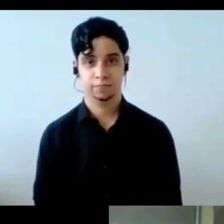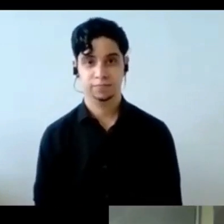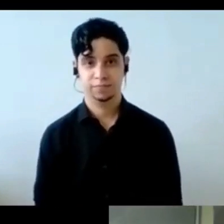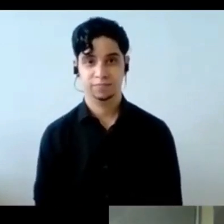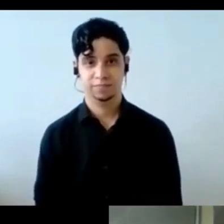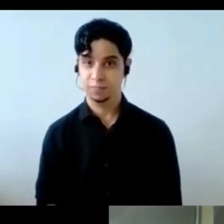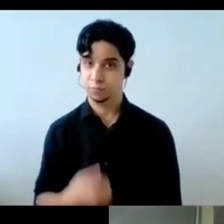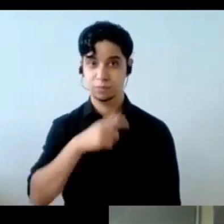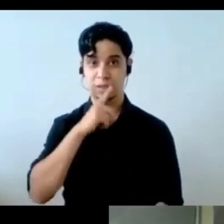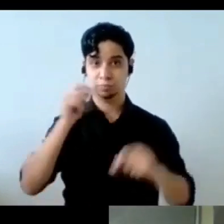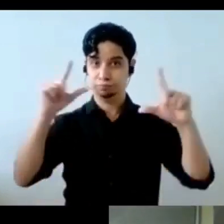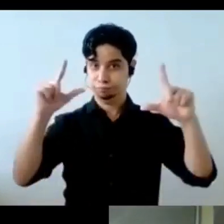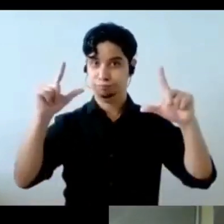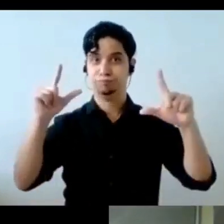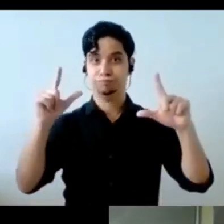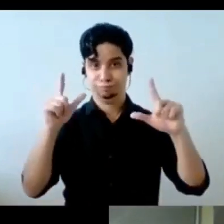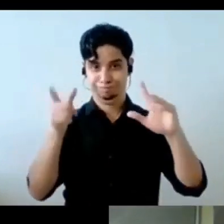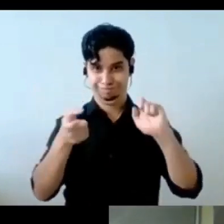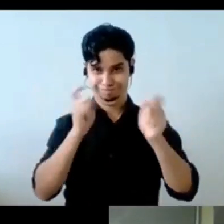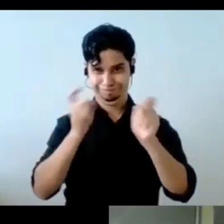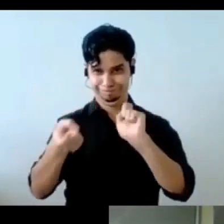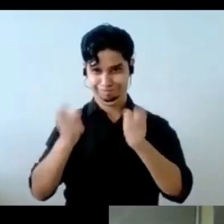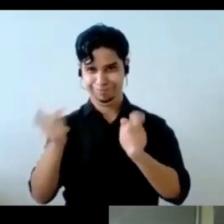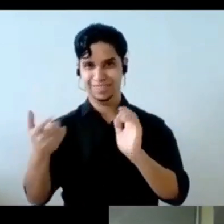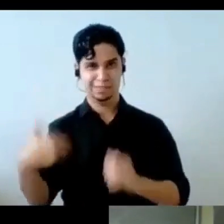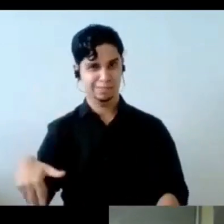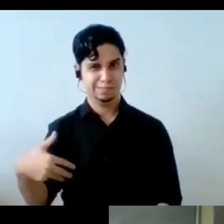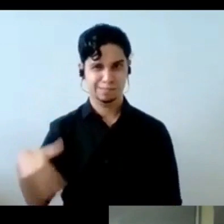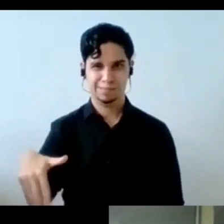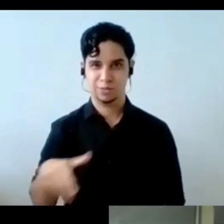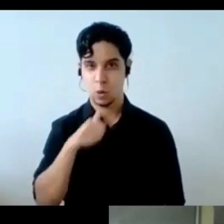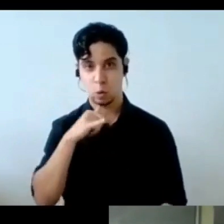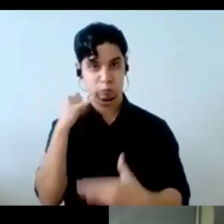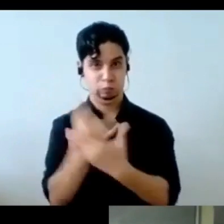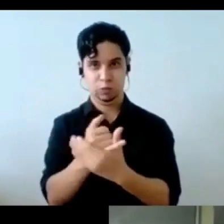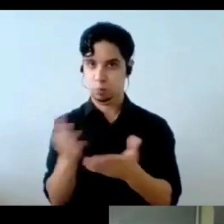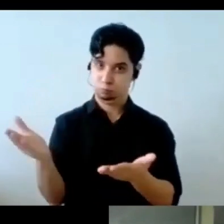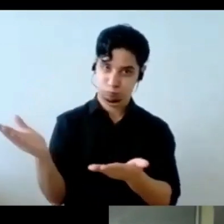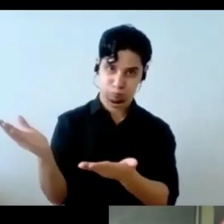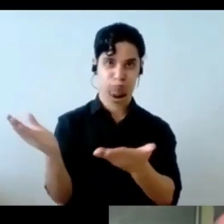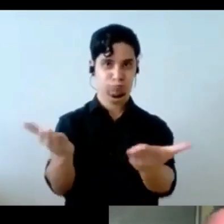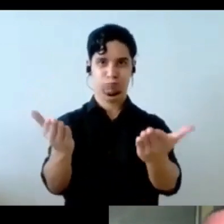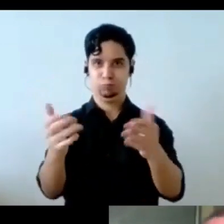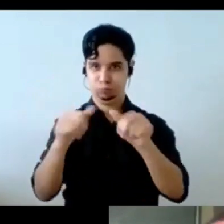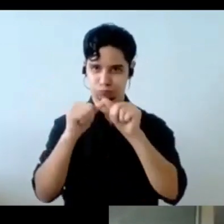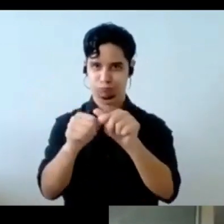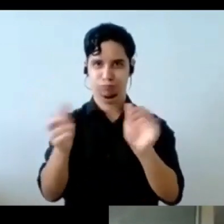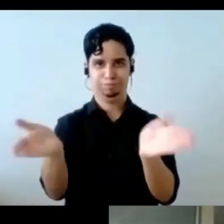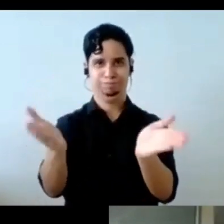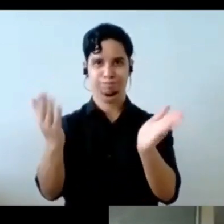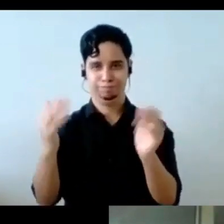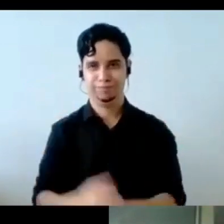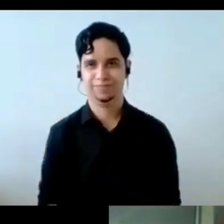Yo estoy impresionado, la estás arreglando a una velocidad que ni siquiera te interrumpo. Por favor, no lo dañes, Javier, sigue, voy a